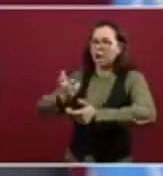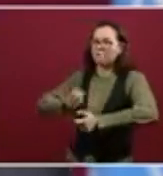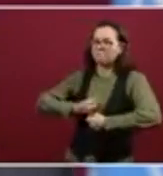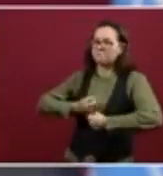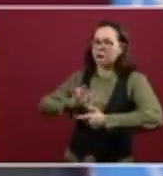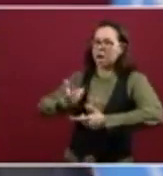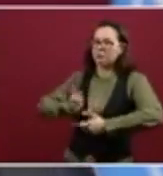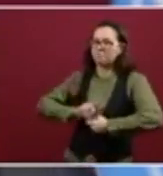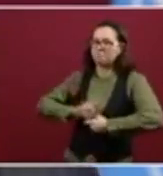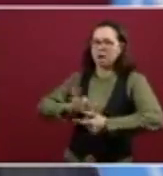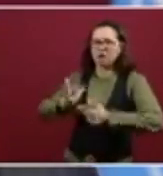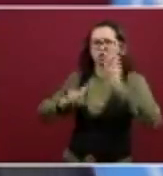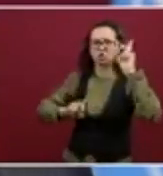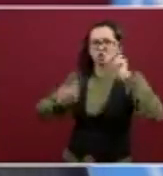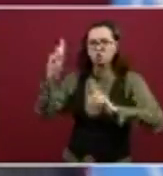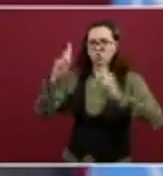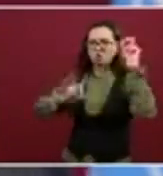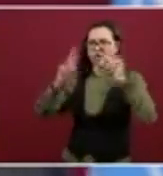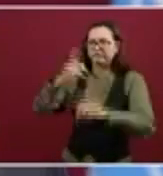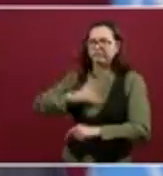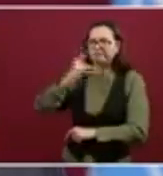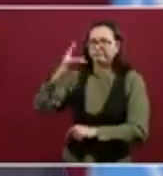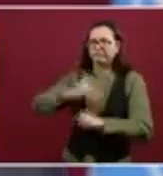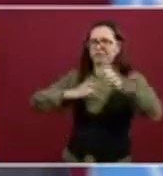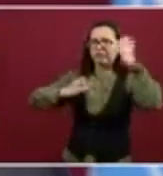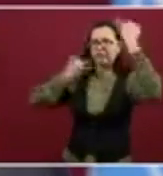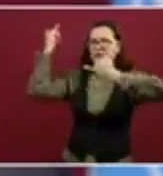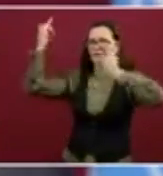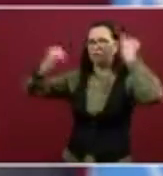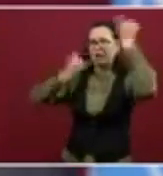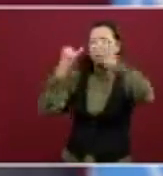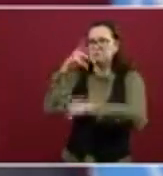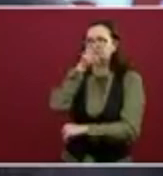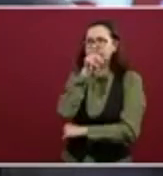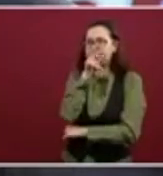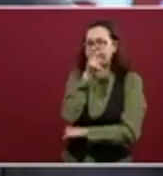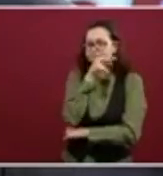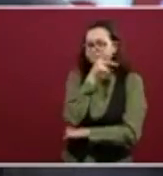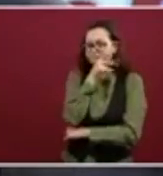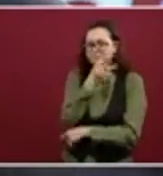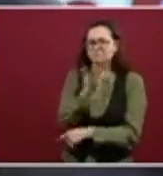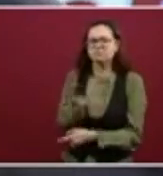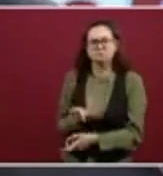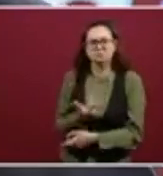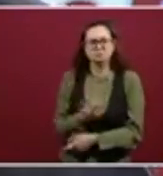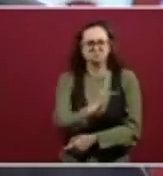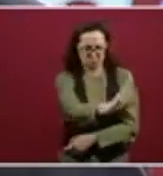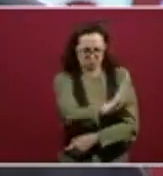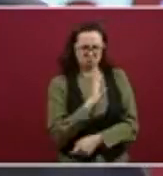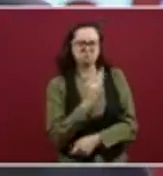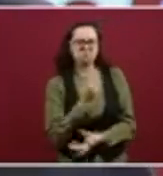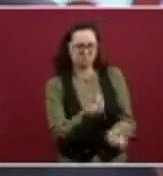sus inquietudes, sus preocupaciones de manera directa